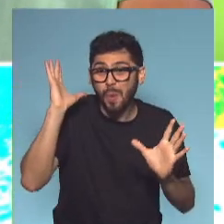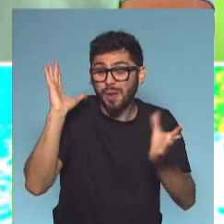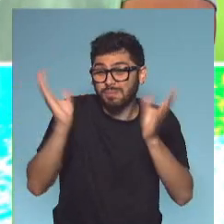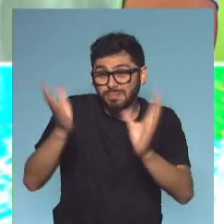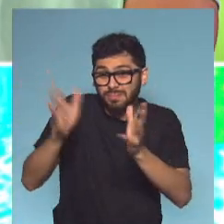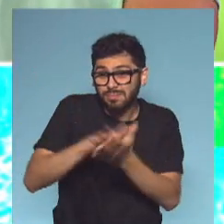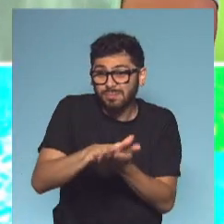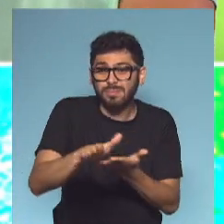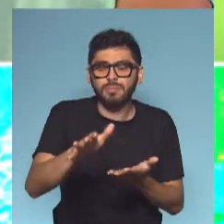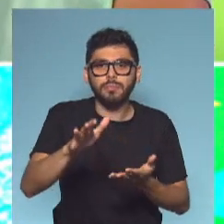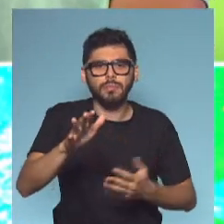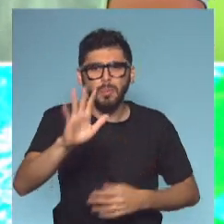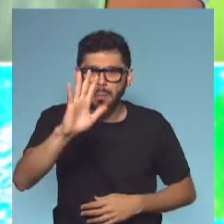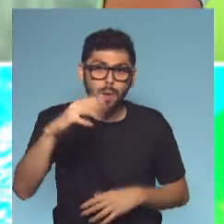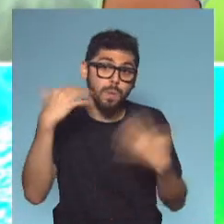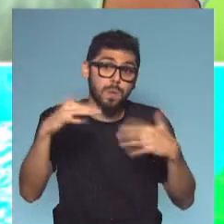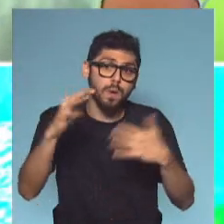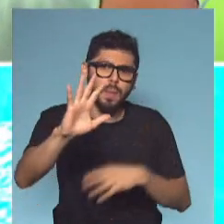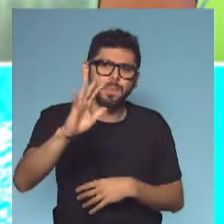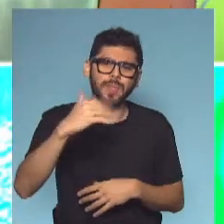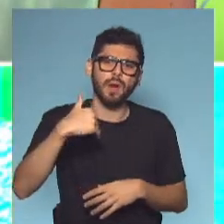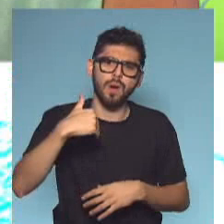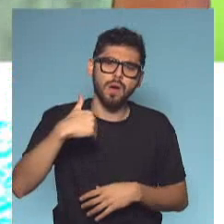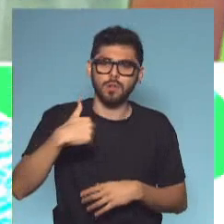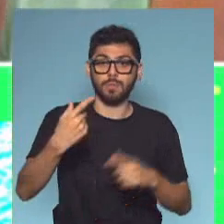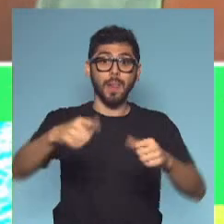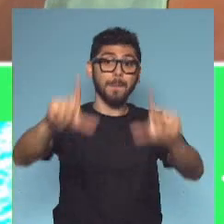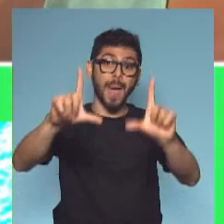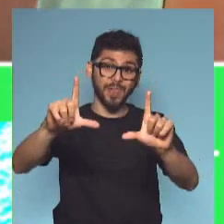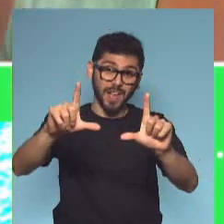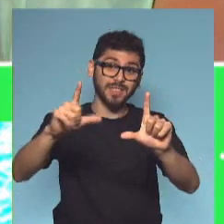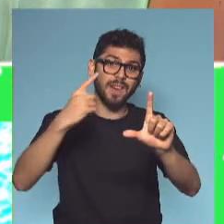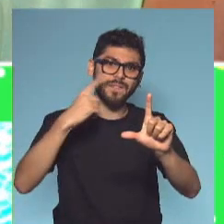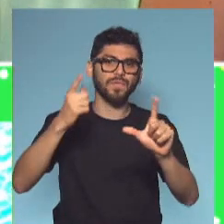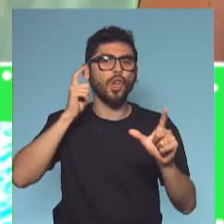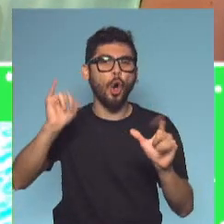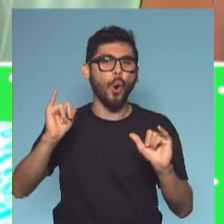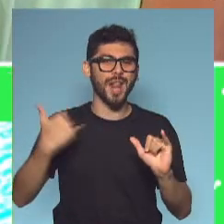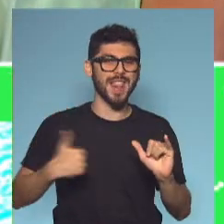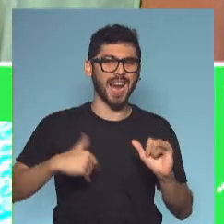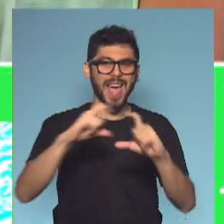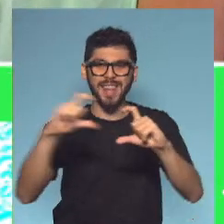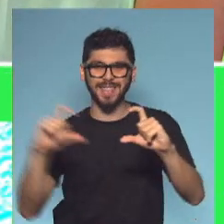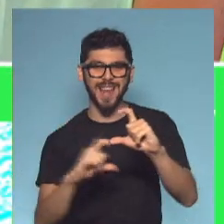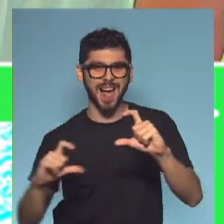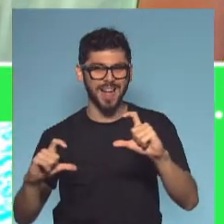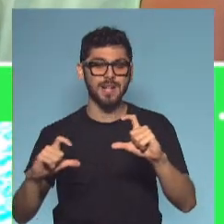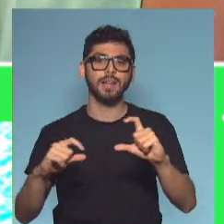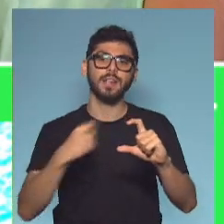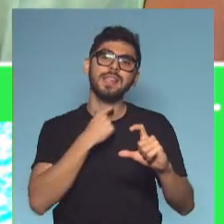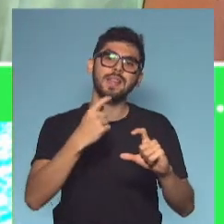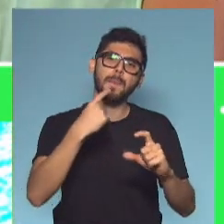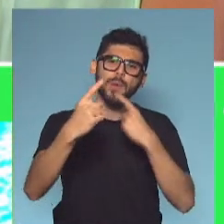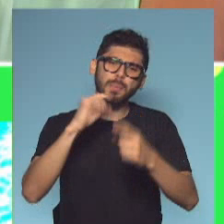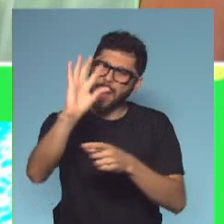Es muy fuerte, realmente es muy fuerte. ¿Cómo es? Ya los vamos, ahí están viendo en pantalla, chicos, los jóvenes de todo el país, de la República Argentina, les quieren preguntar.